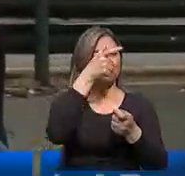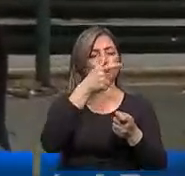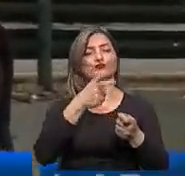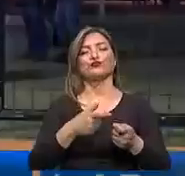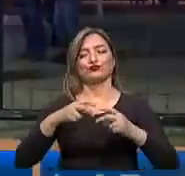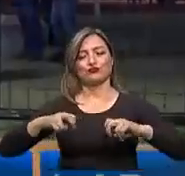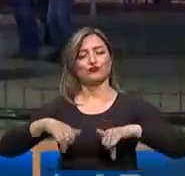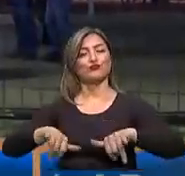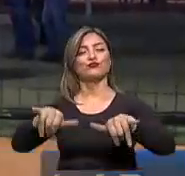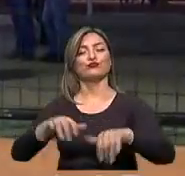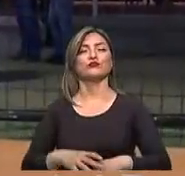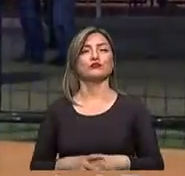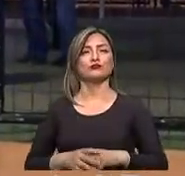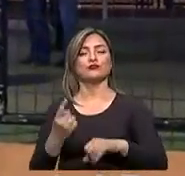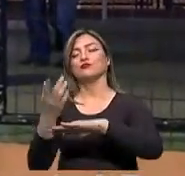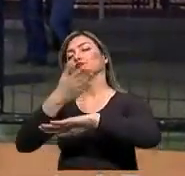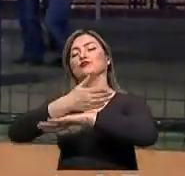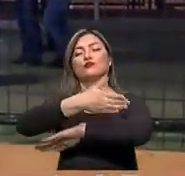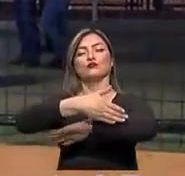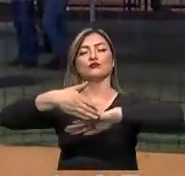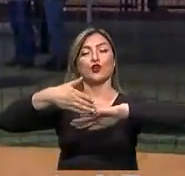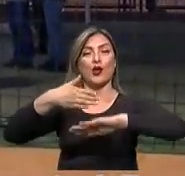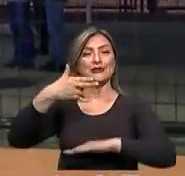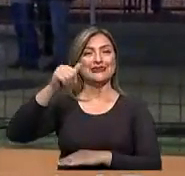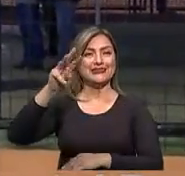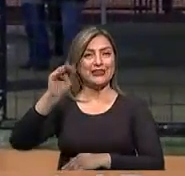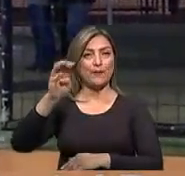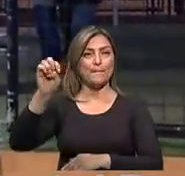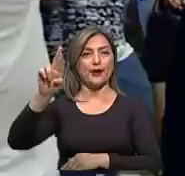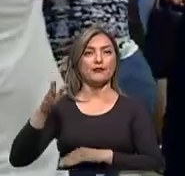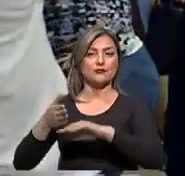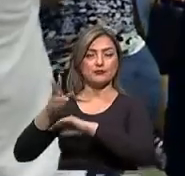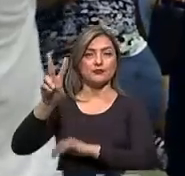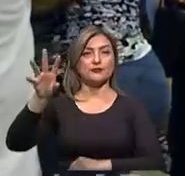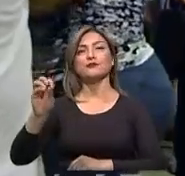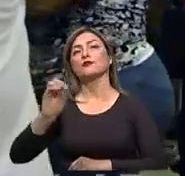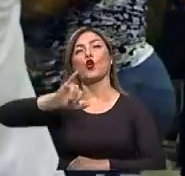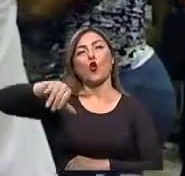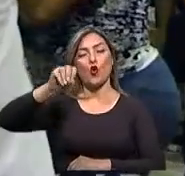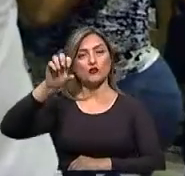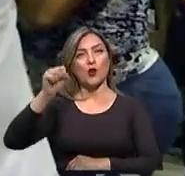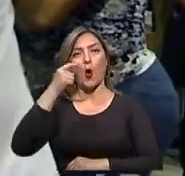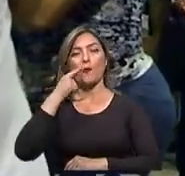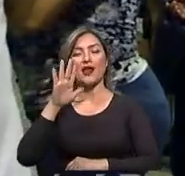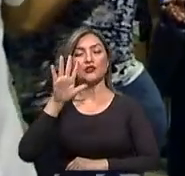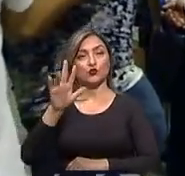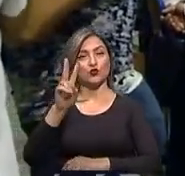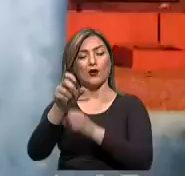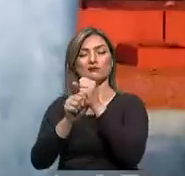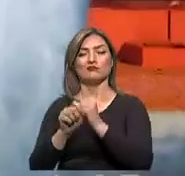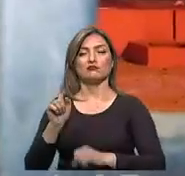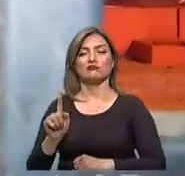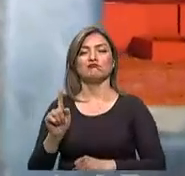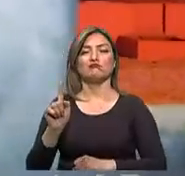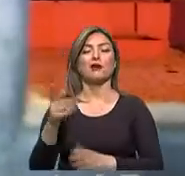pericias correspondientes. Horas antes, en las calles Robles Chambers y La 20, en el suburbio, José Q, de 52 años, fue herido de bala cuando llegaba